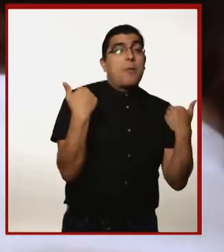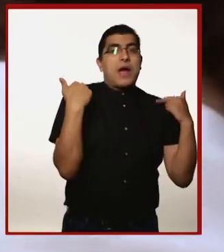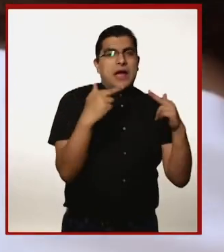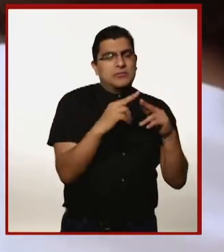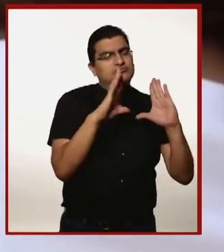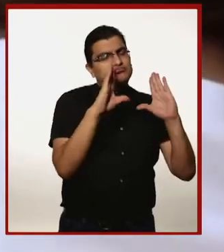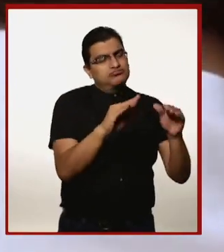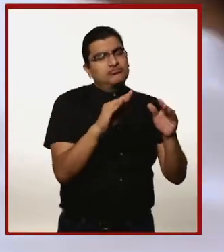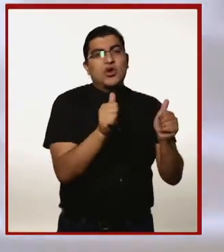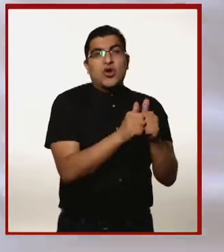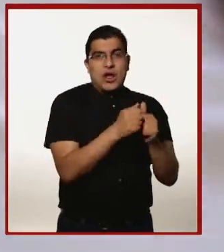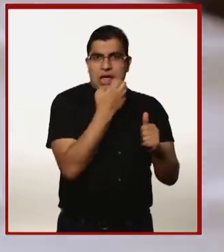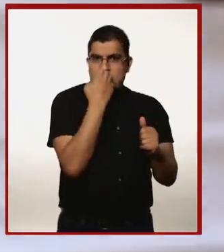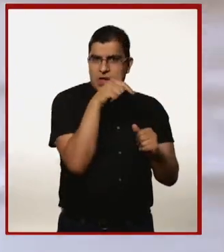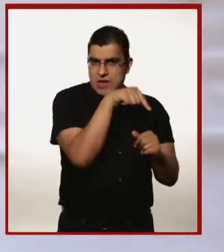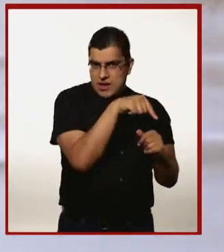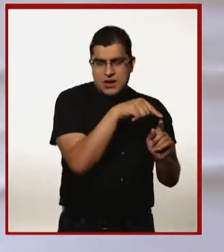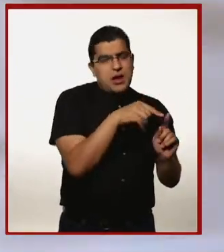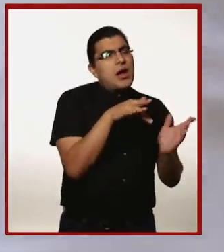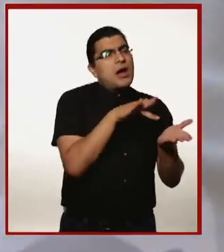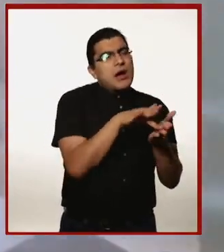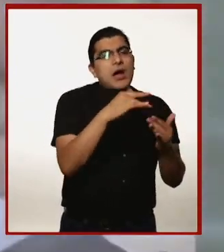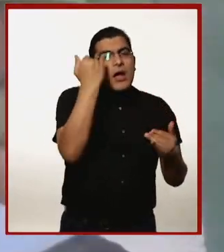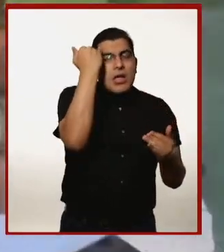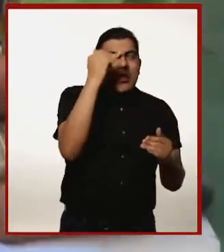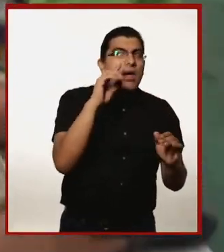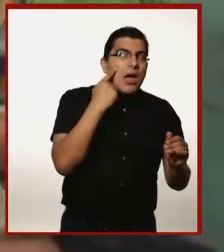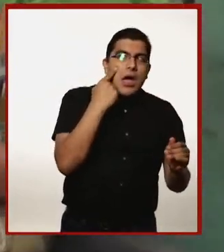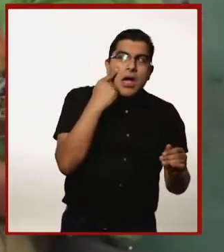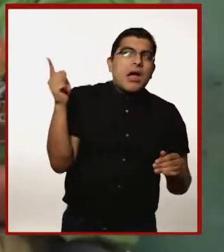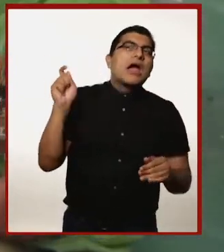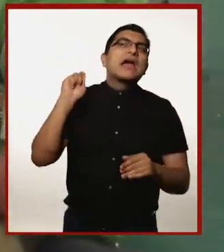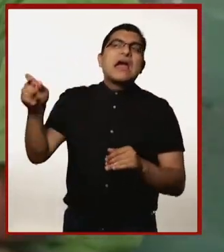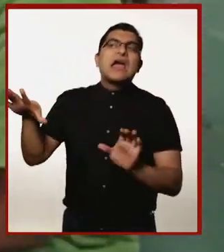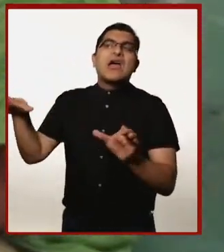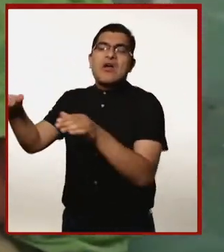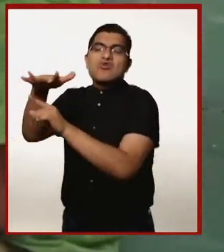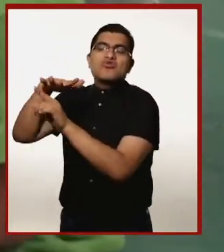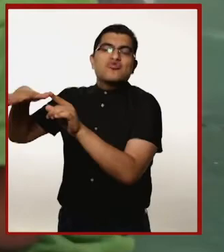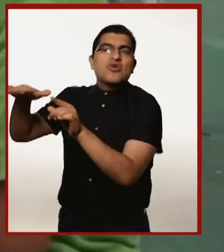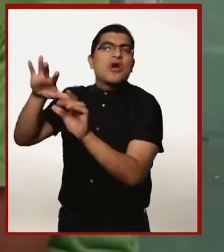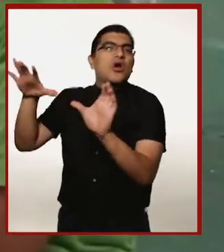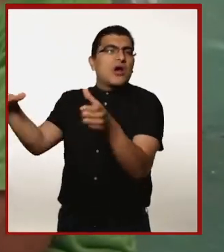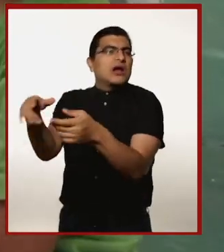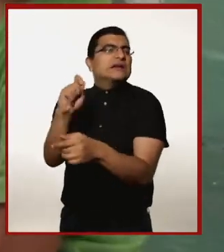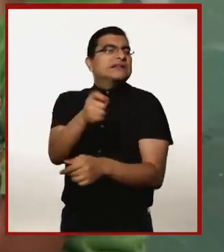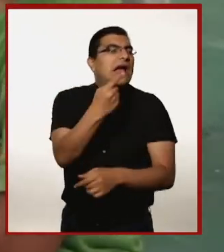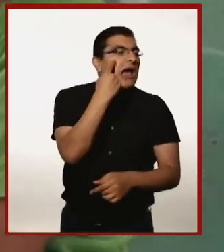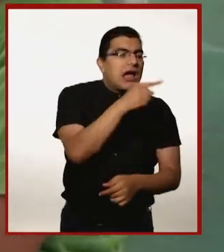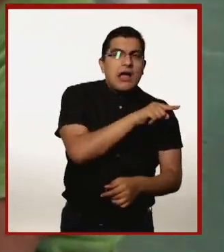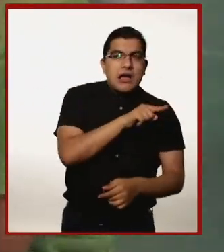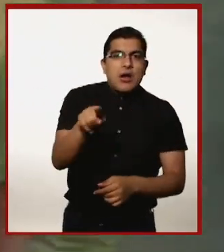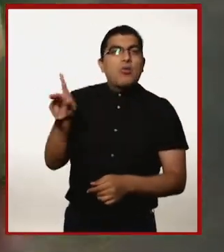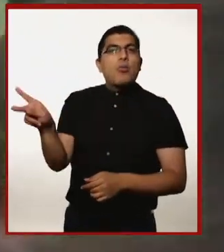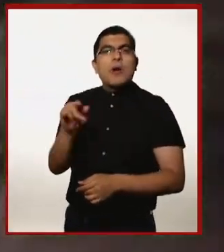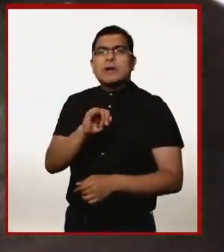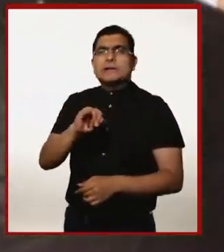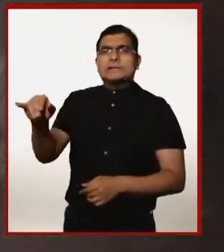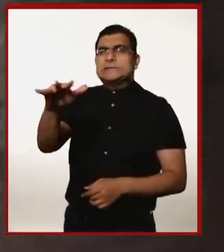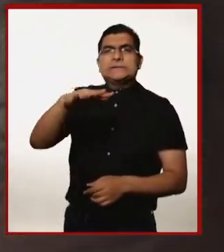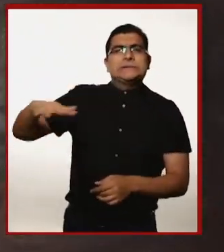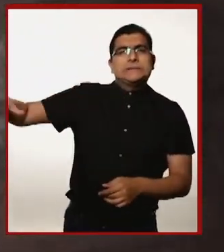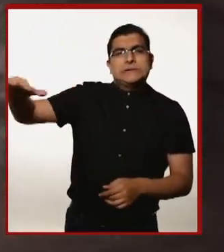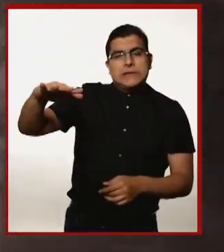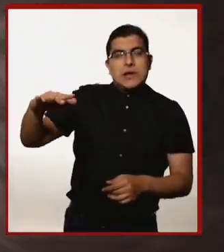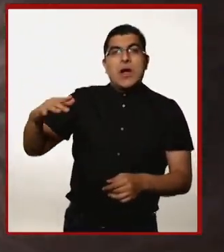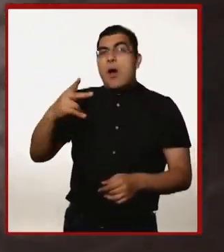aula, dirigido por un docente de la propia escuela, se generaba esta idea de vamos a ver qué hay en el entorno, en nuestra comunidad. En este caso era en un